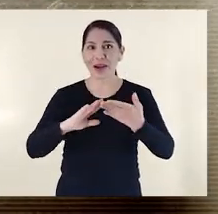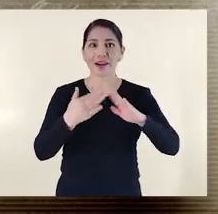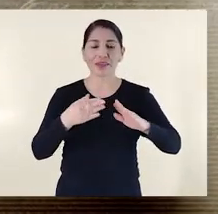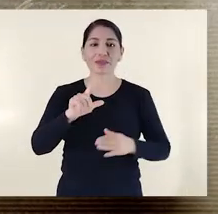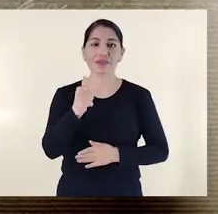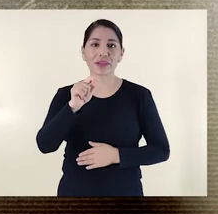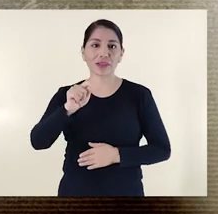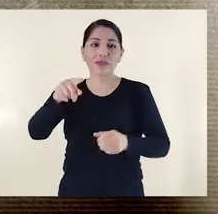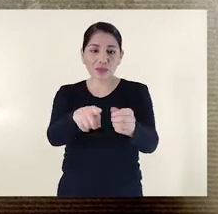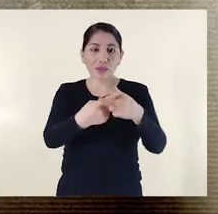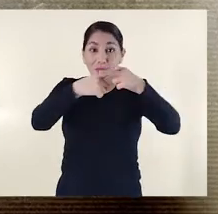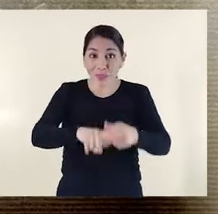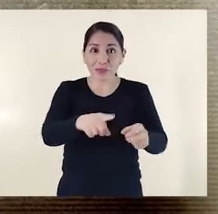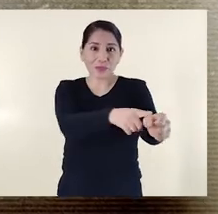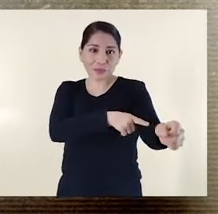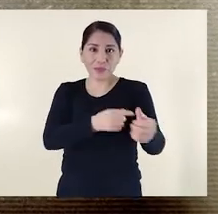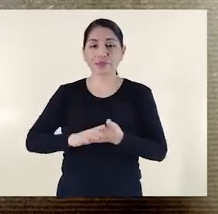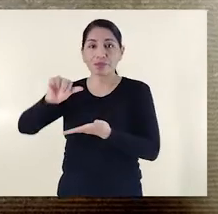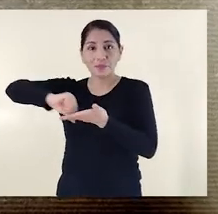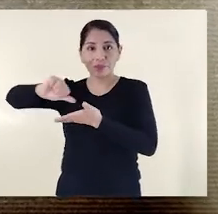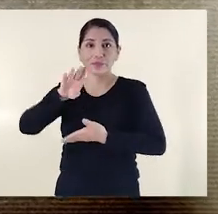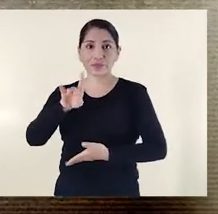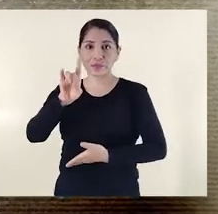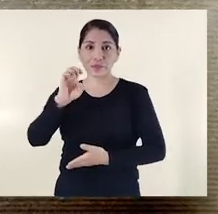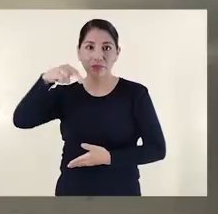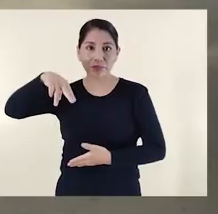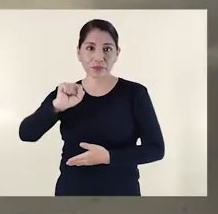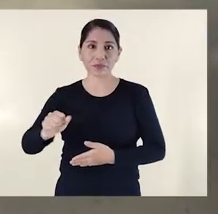barriolatina, porque estos son barrios altos, cuna y refugio de la